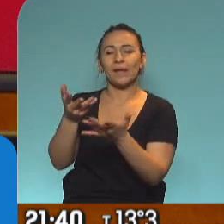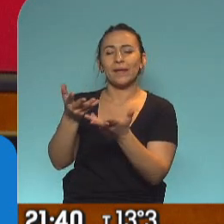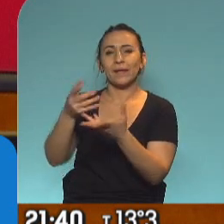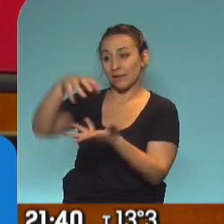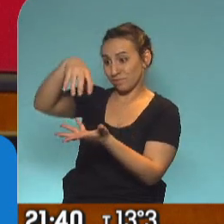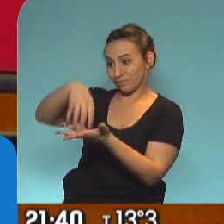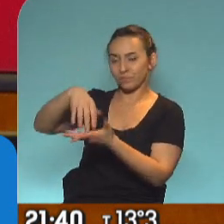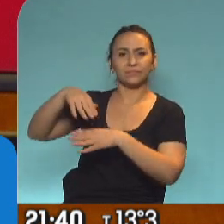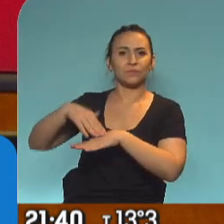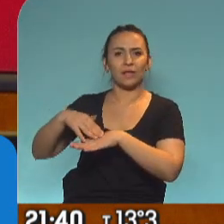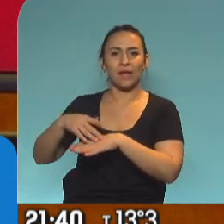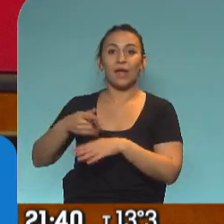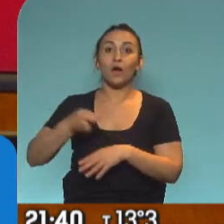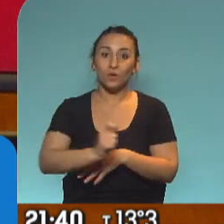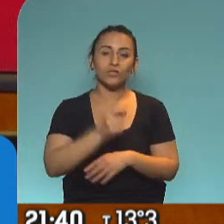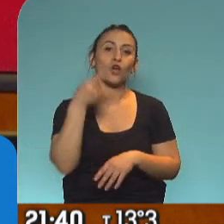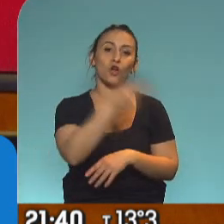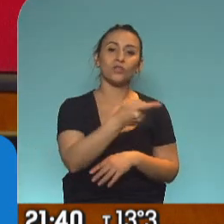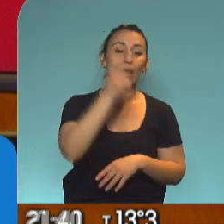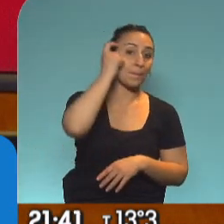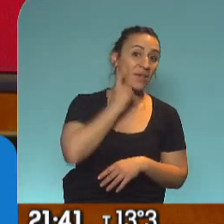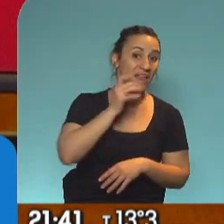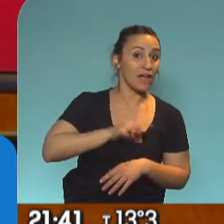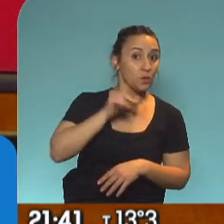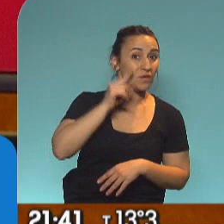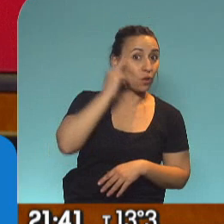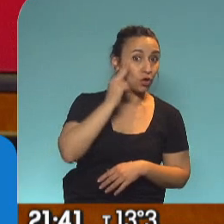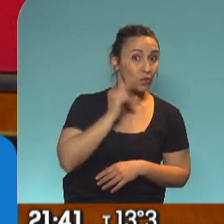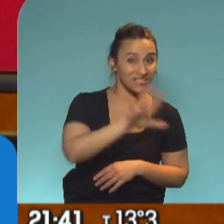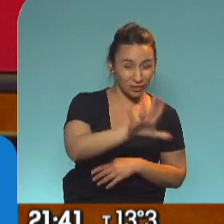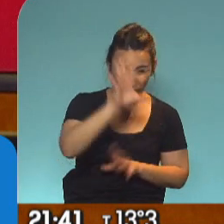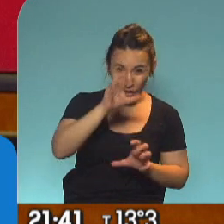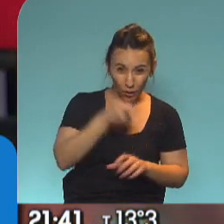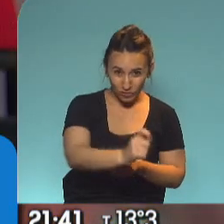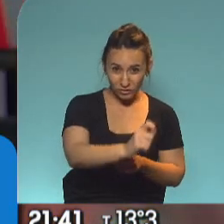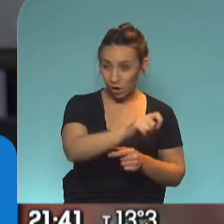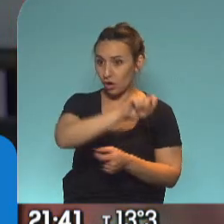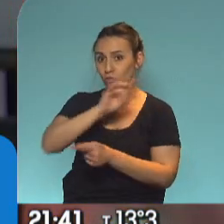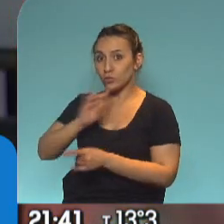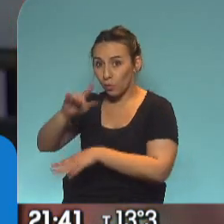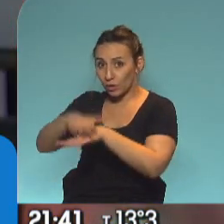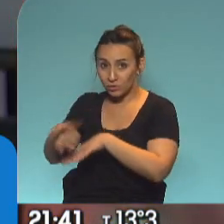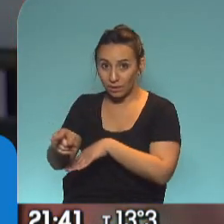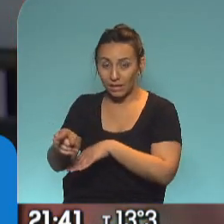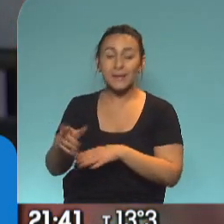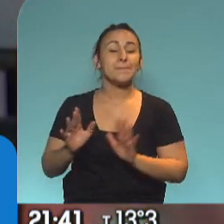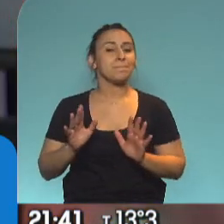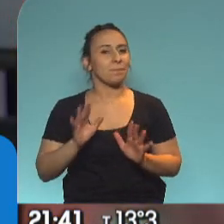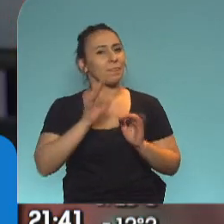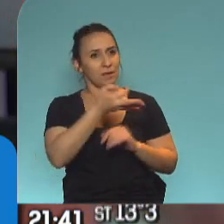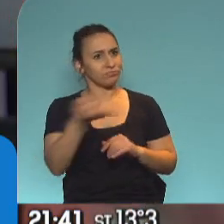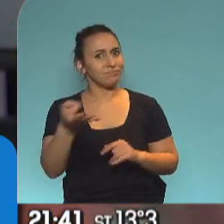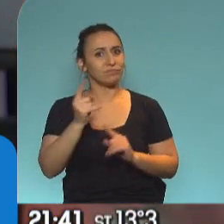del gobierno de Carlos Menem, de año 1995. Sí, claro, de hecho es querellante,